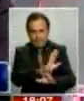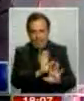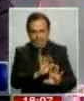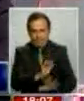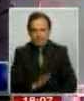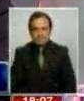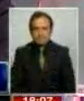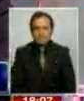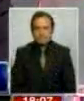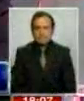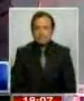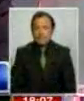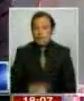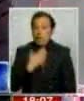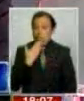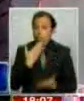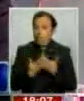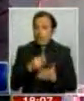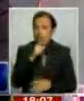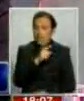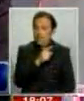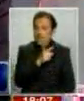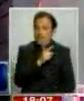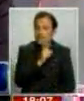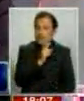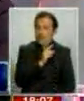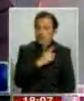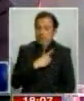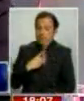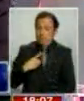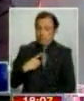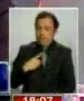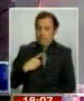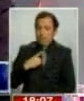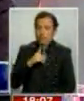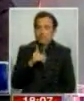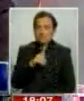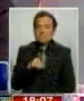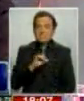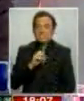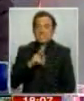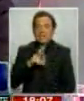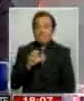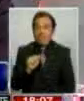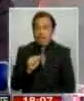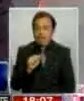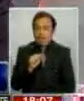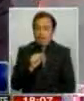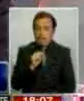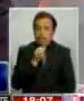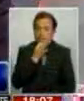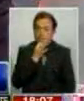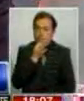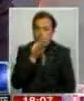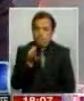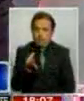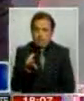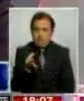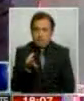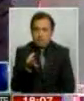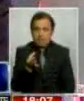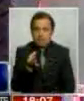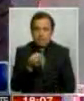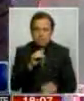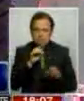Cuando él menciona estas materias, yo creo que no las veo relacionadas con la